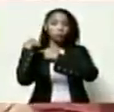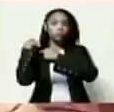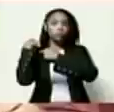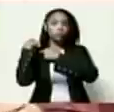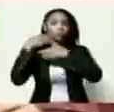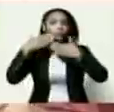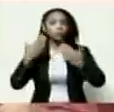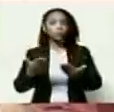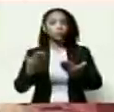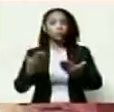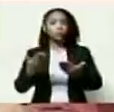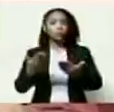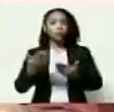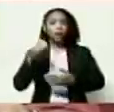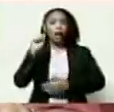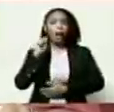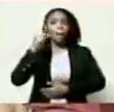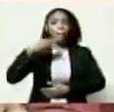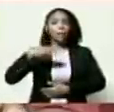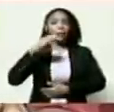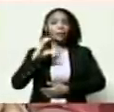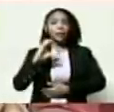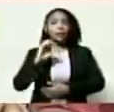de las APC,